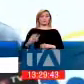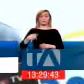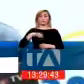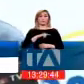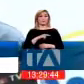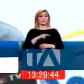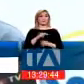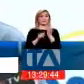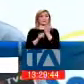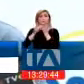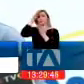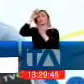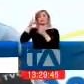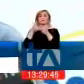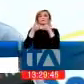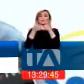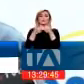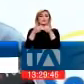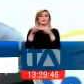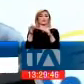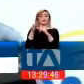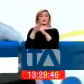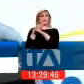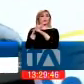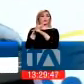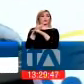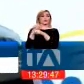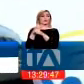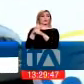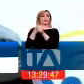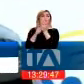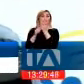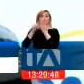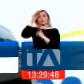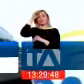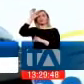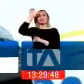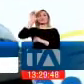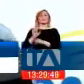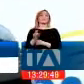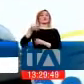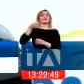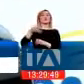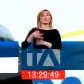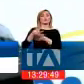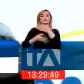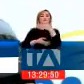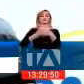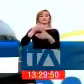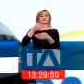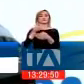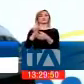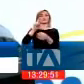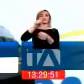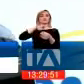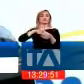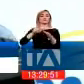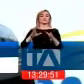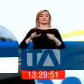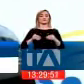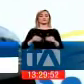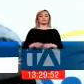yo soy ministro de Cultura y mis funciones están ahí, simplemente hemos cumplido con el proceso formal de